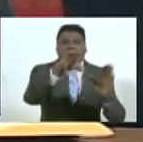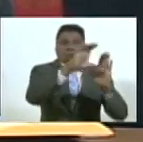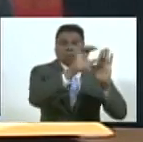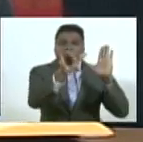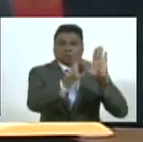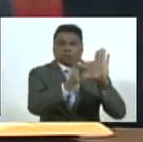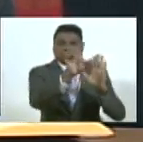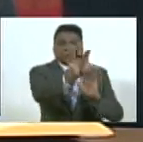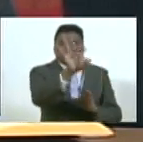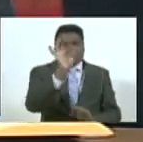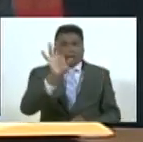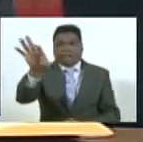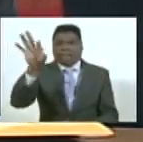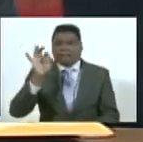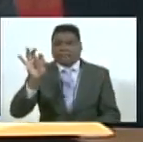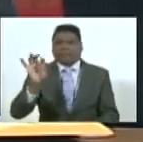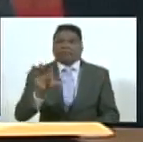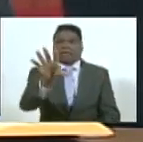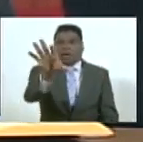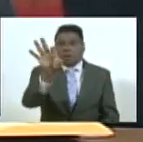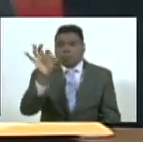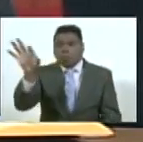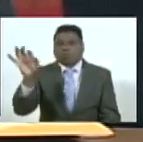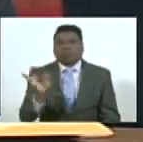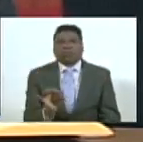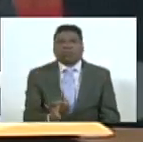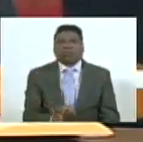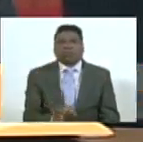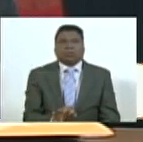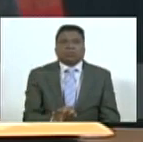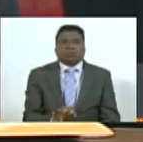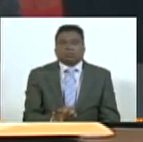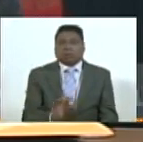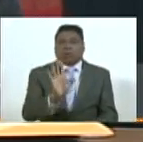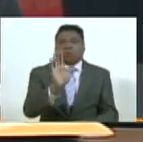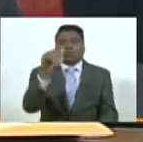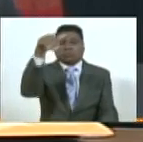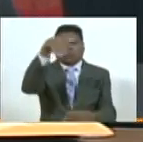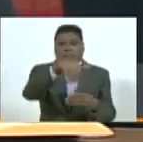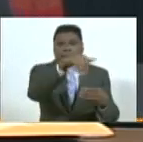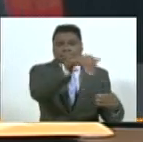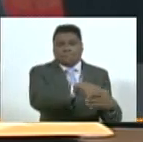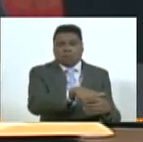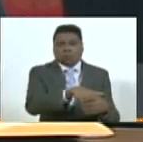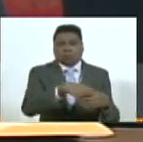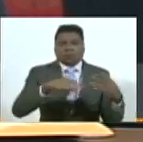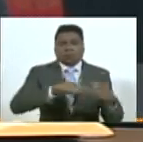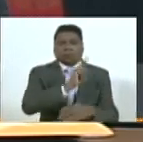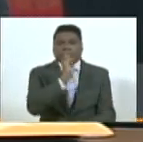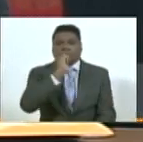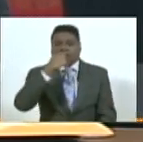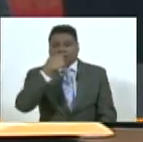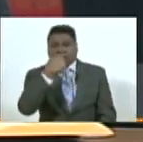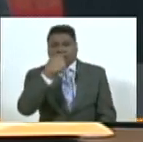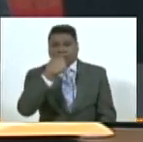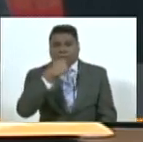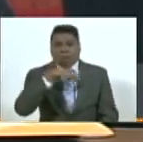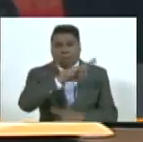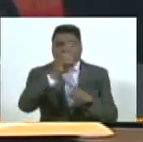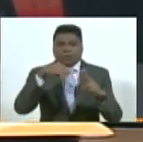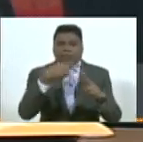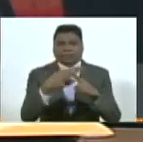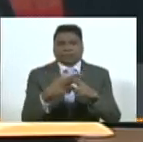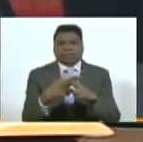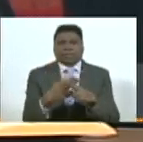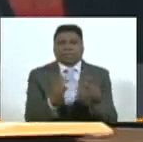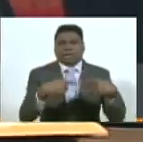ámbito sectorial, serán elegidos de manera universal, directa y secreta, como es la